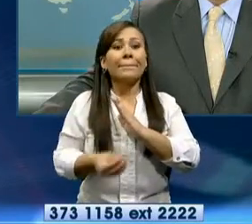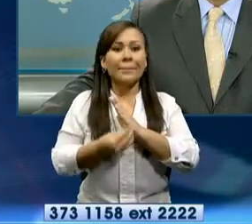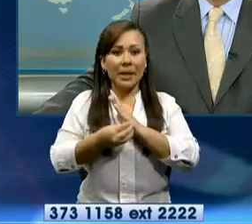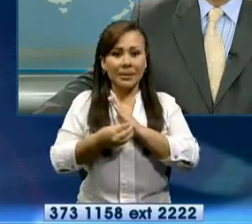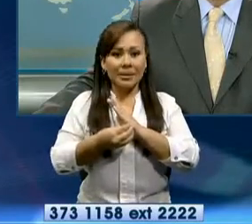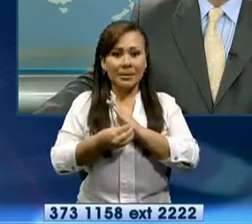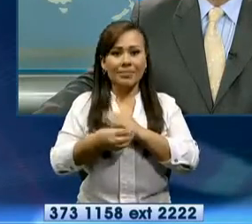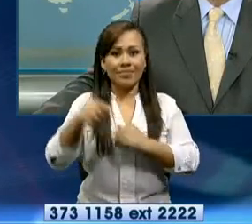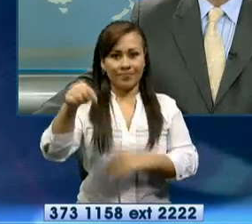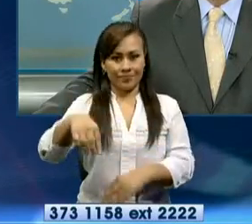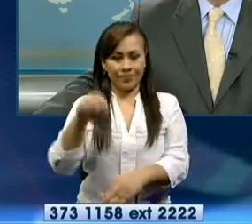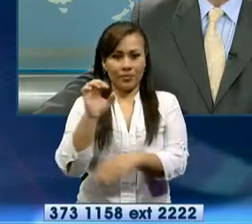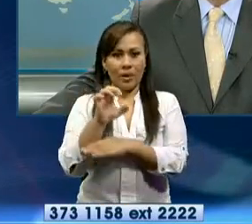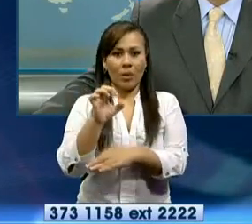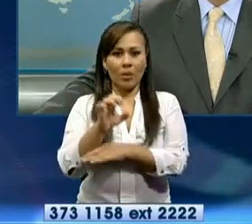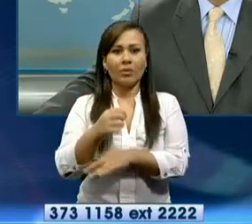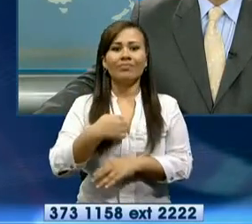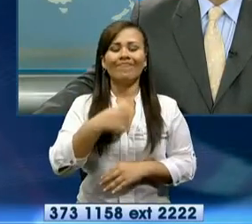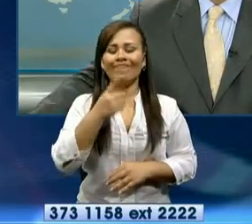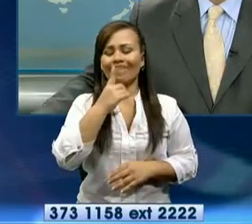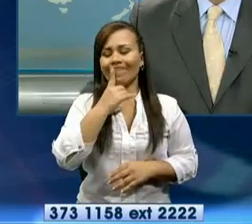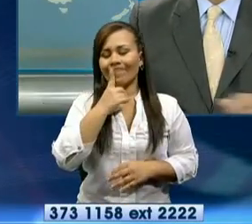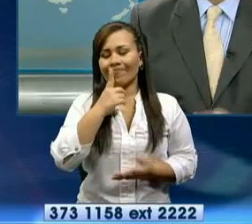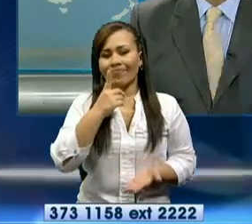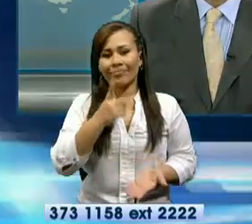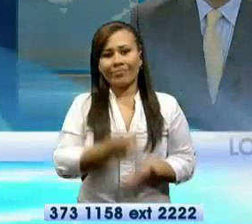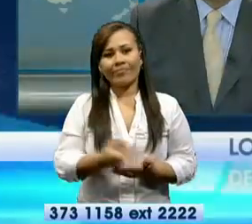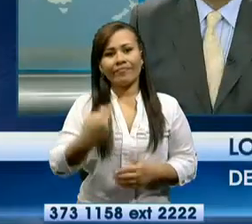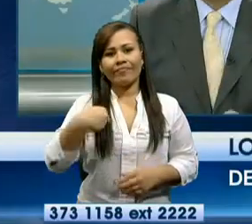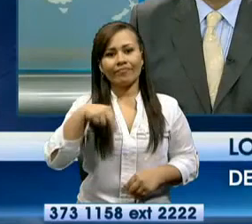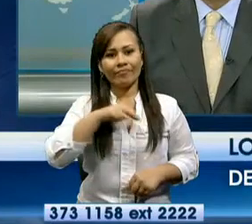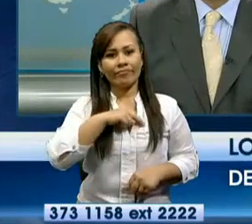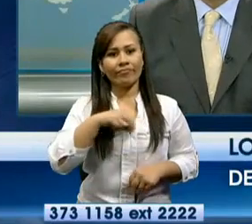Los ecuatorianos, lastimosamente, somos una sociedad